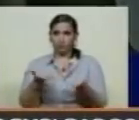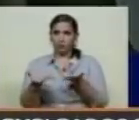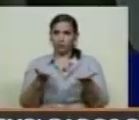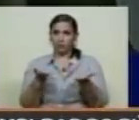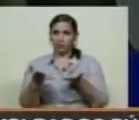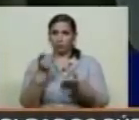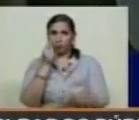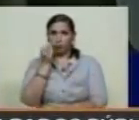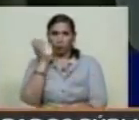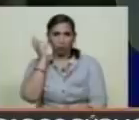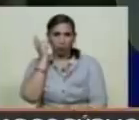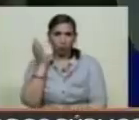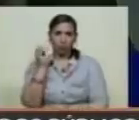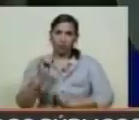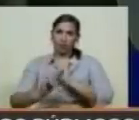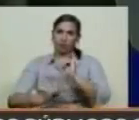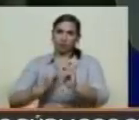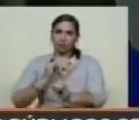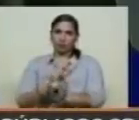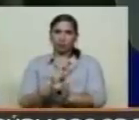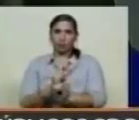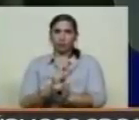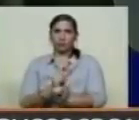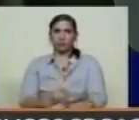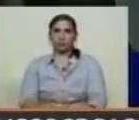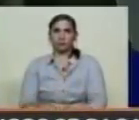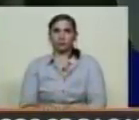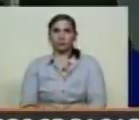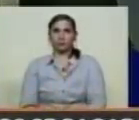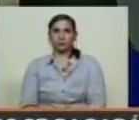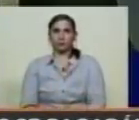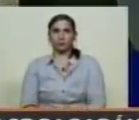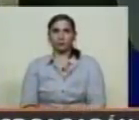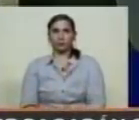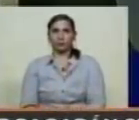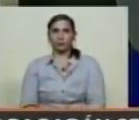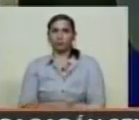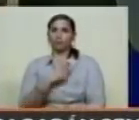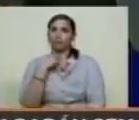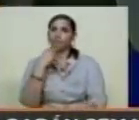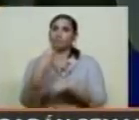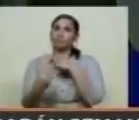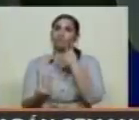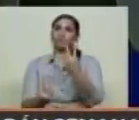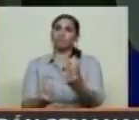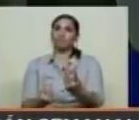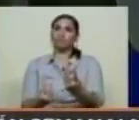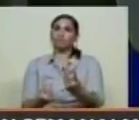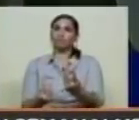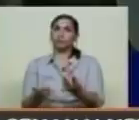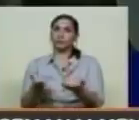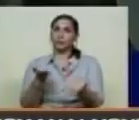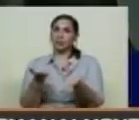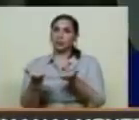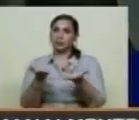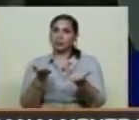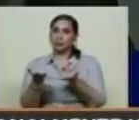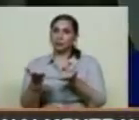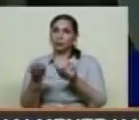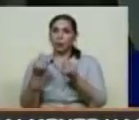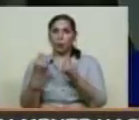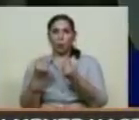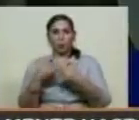servidoras internacionales. Y ser servidores quiere decir ponerse al servicio,